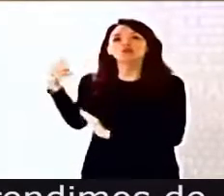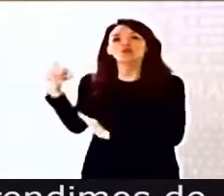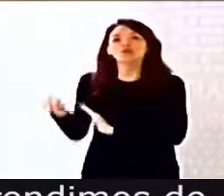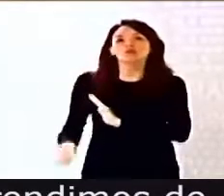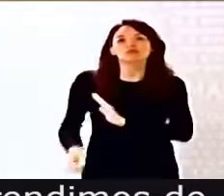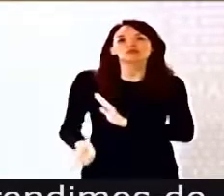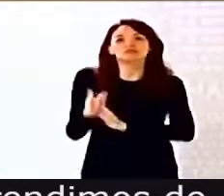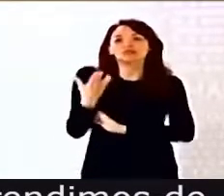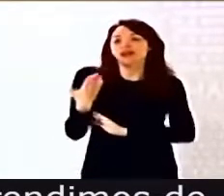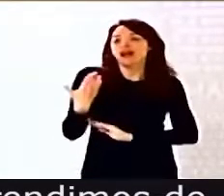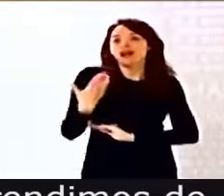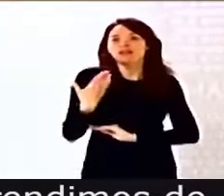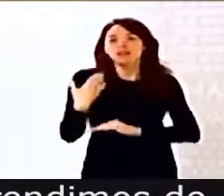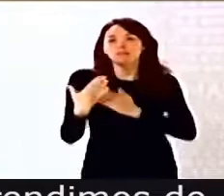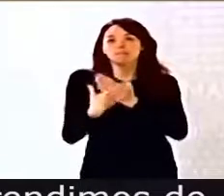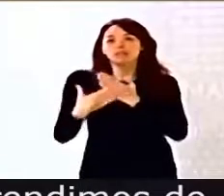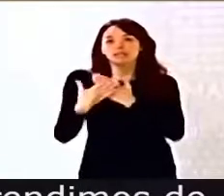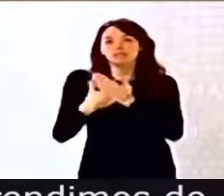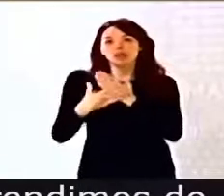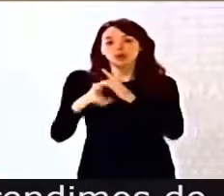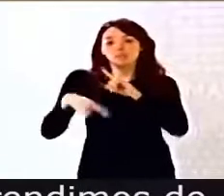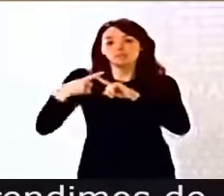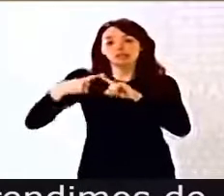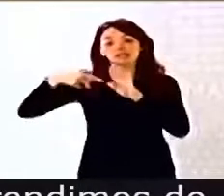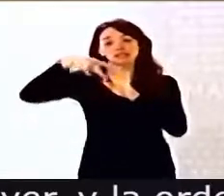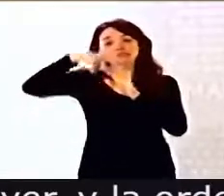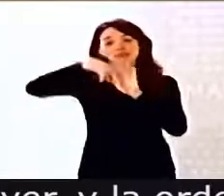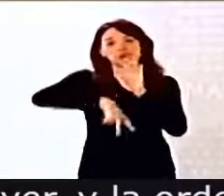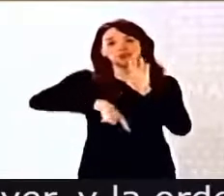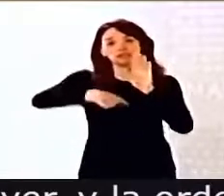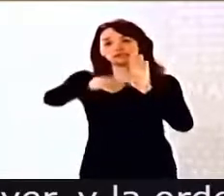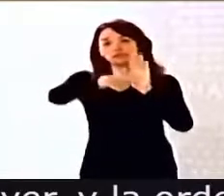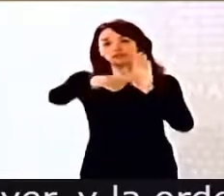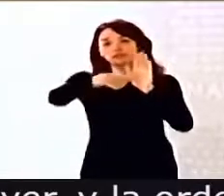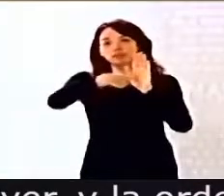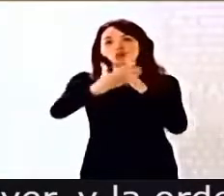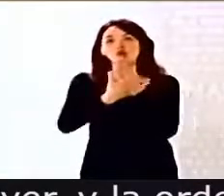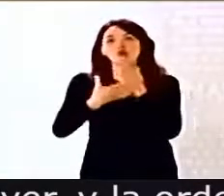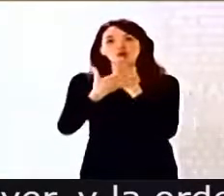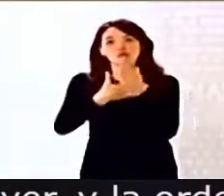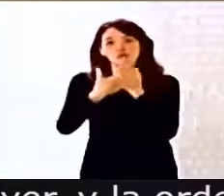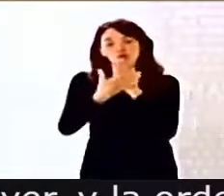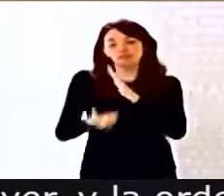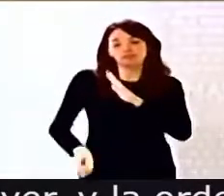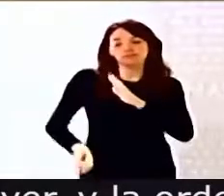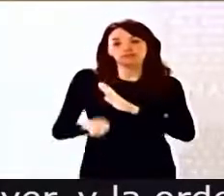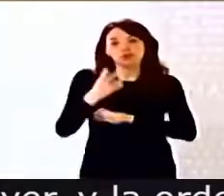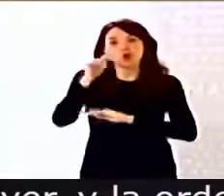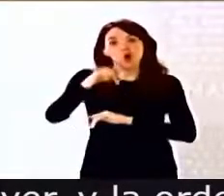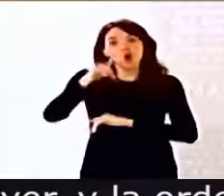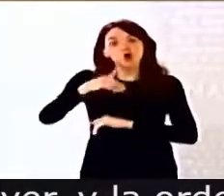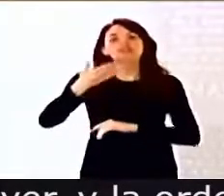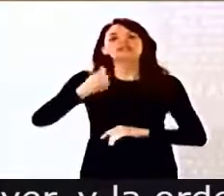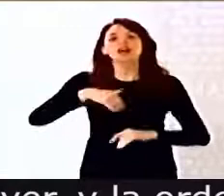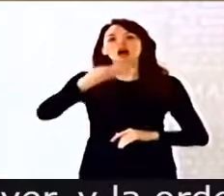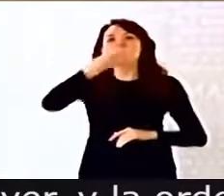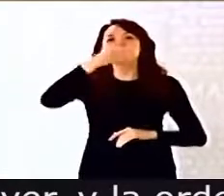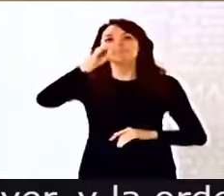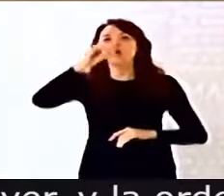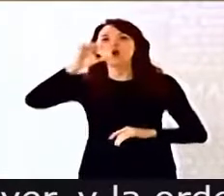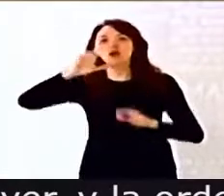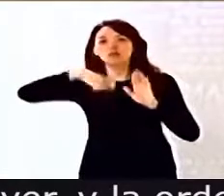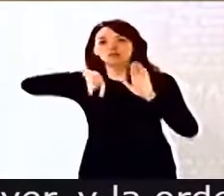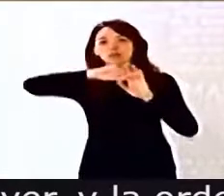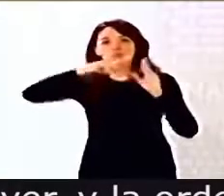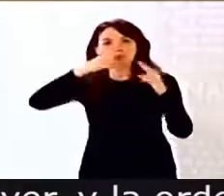el día de ayer y la orden del Ministerio que aparece hoy en el Boletín Oficial del Estado.